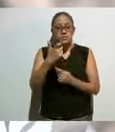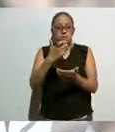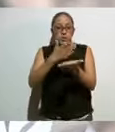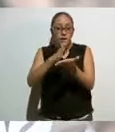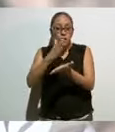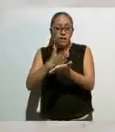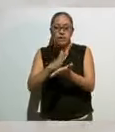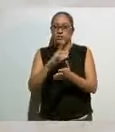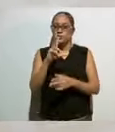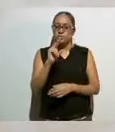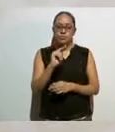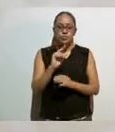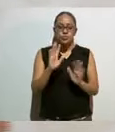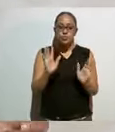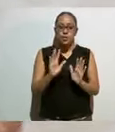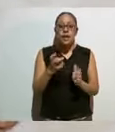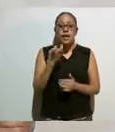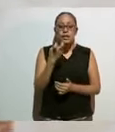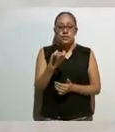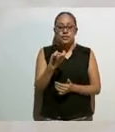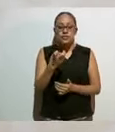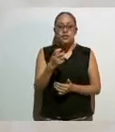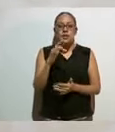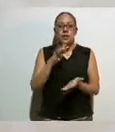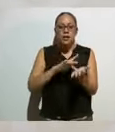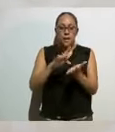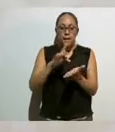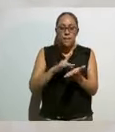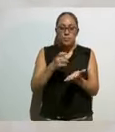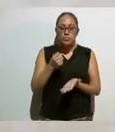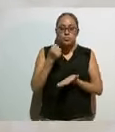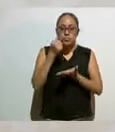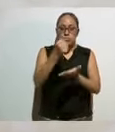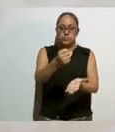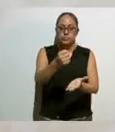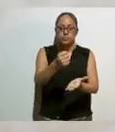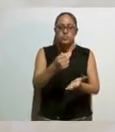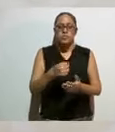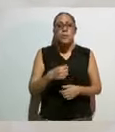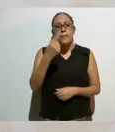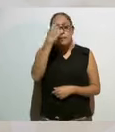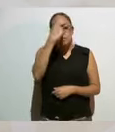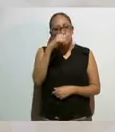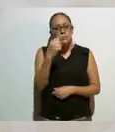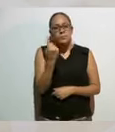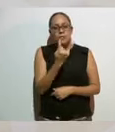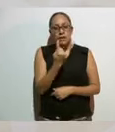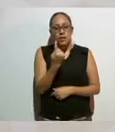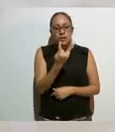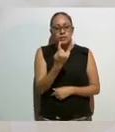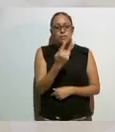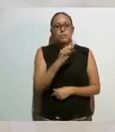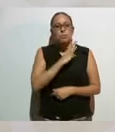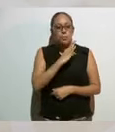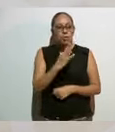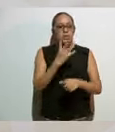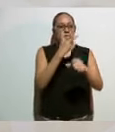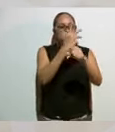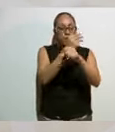sino un apoyo directo para que mejoren o